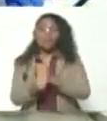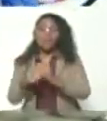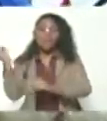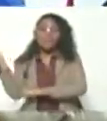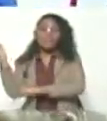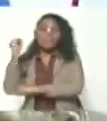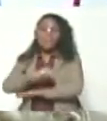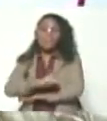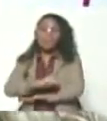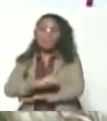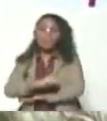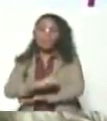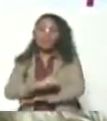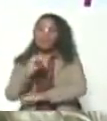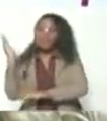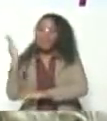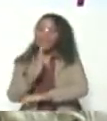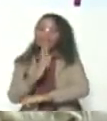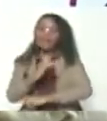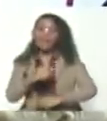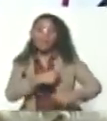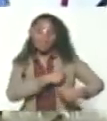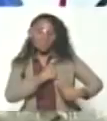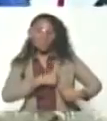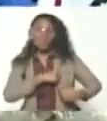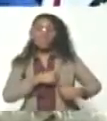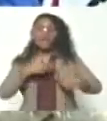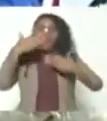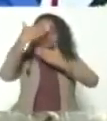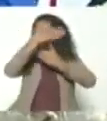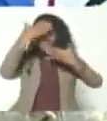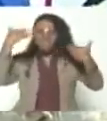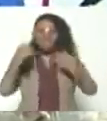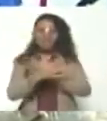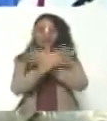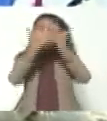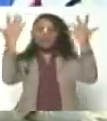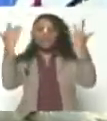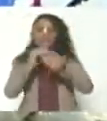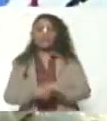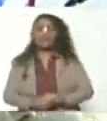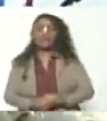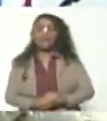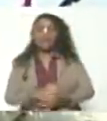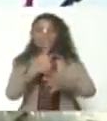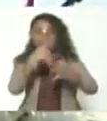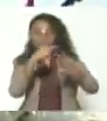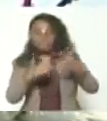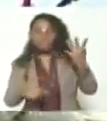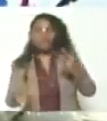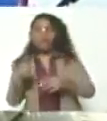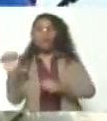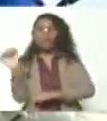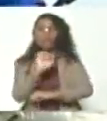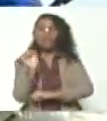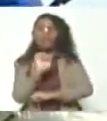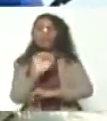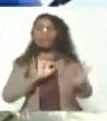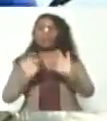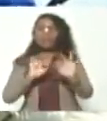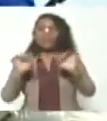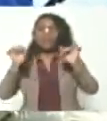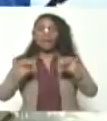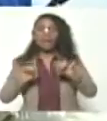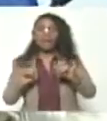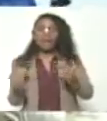derrotamos. Venían con insignias del FAES, del DGCIM, y los vehículos que habían preparado aquí sus